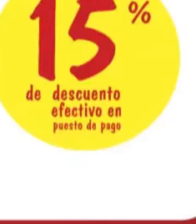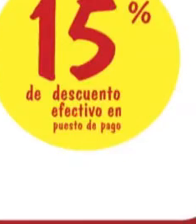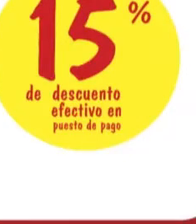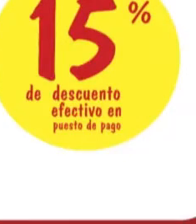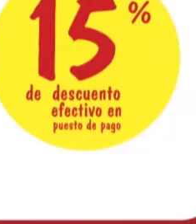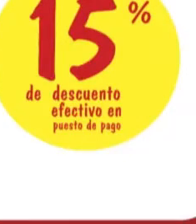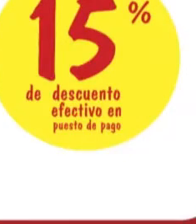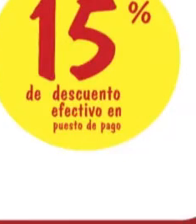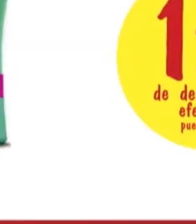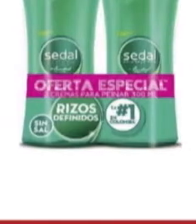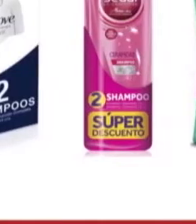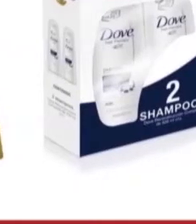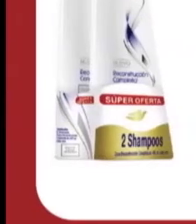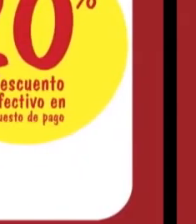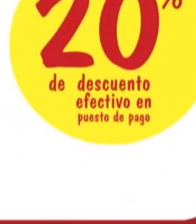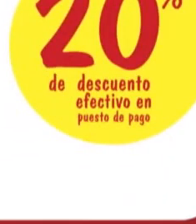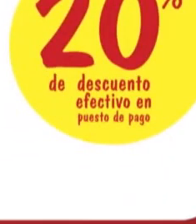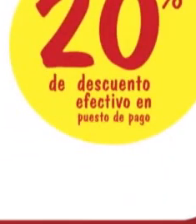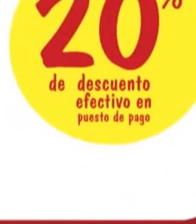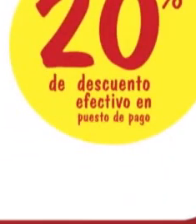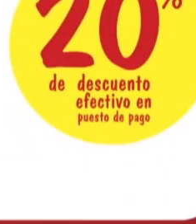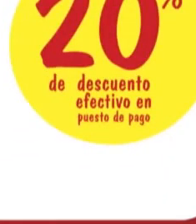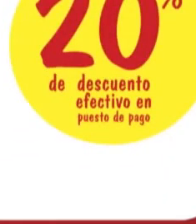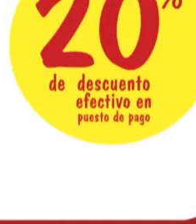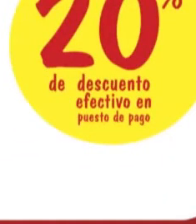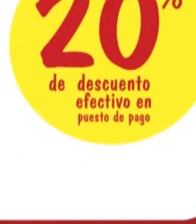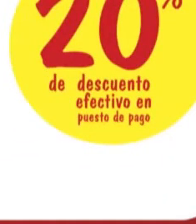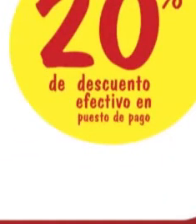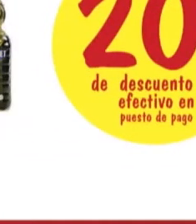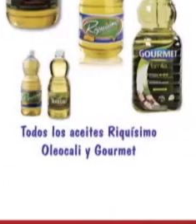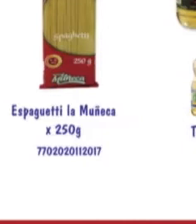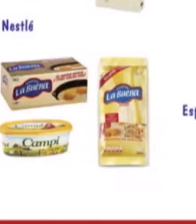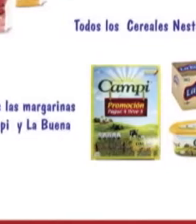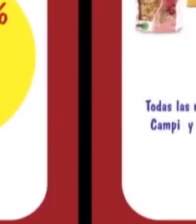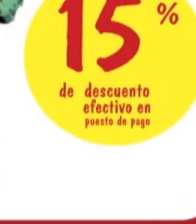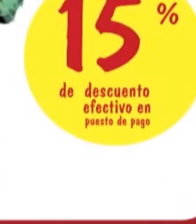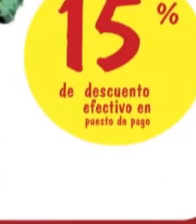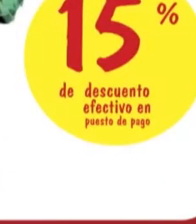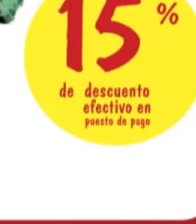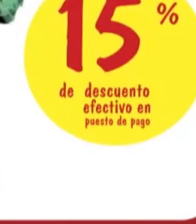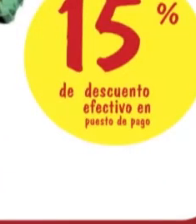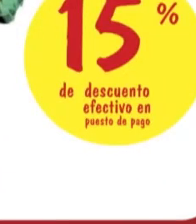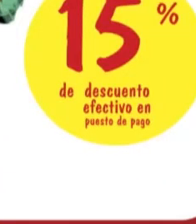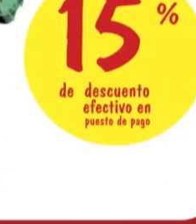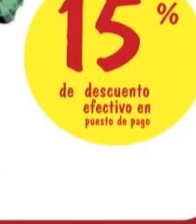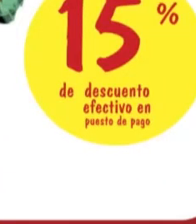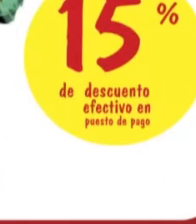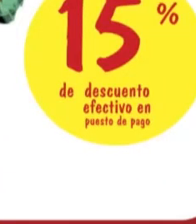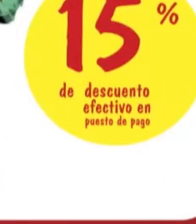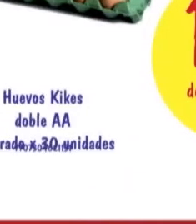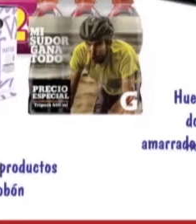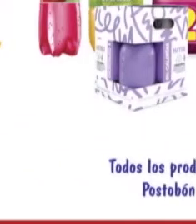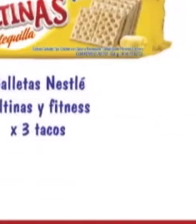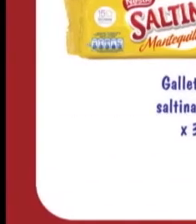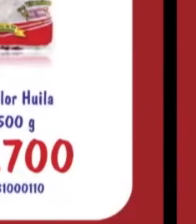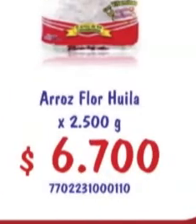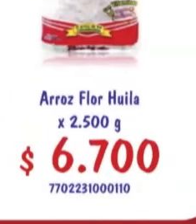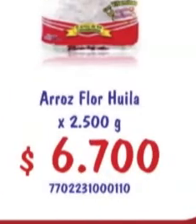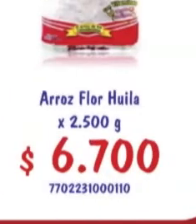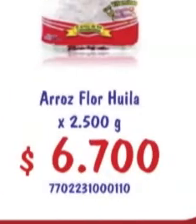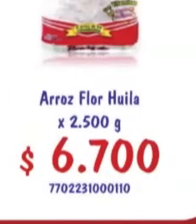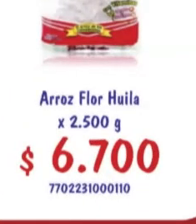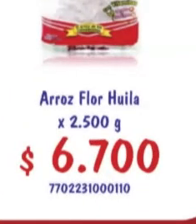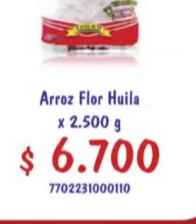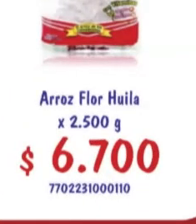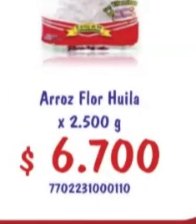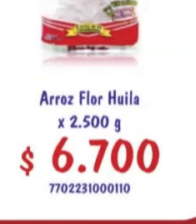la calidad no cuesta más. Todos los aceites gourmet o local y riquísimo, 20% de descuento. Fab Floral por 2 kilos, 30%